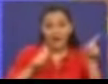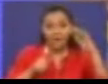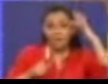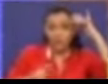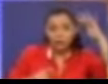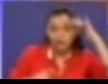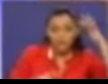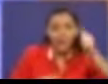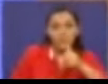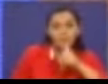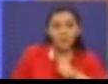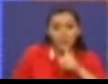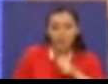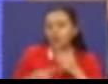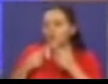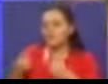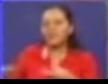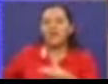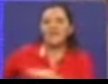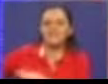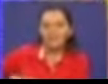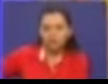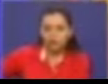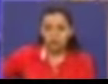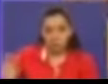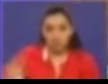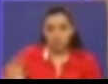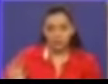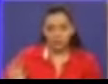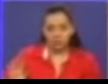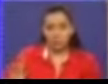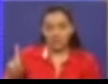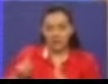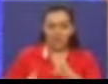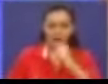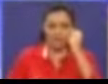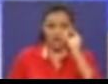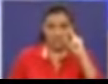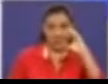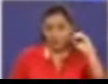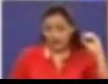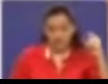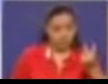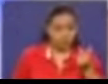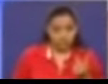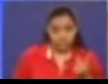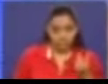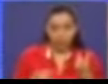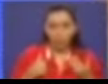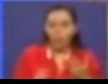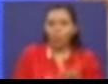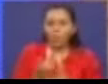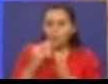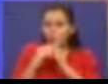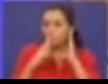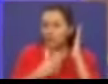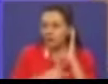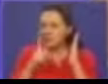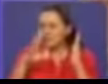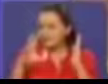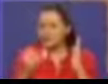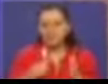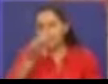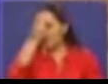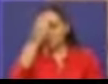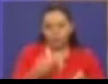¿ya?, que tuvo pérdida de 50. ¿Sí me explico? Ganó 100, pero como el proyecto costaba 150, tuvo que